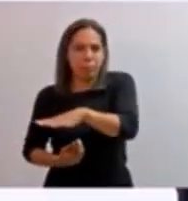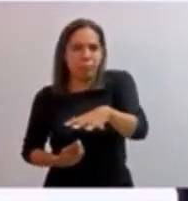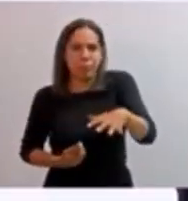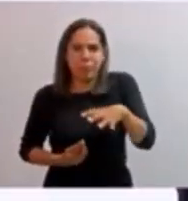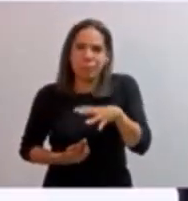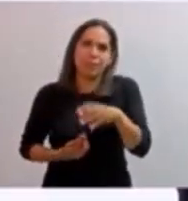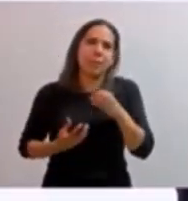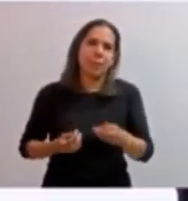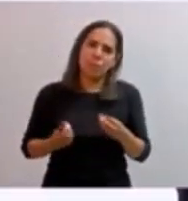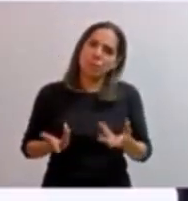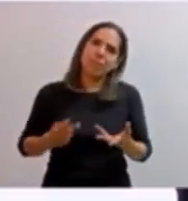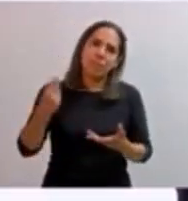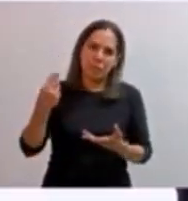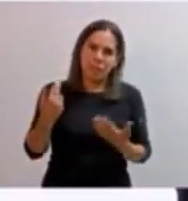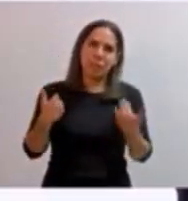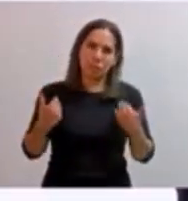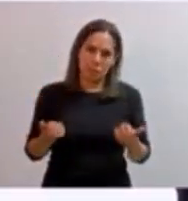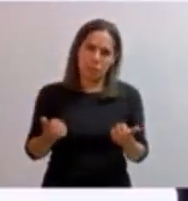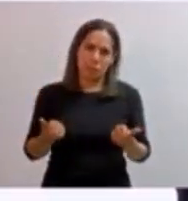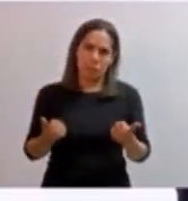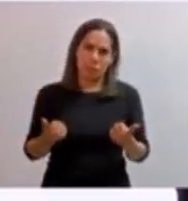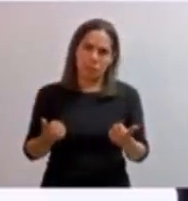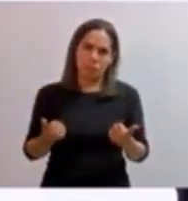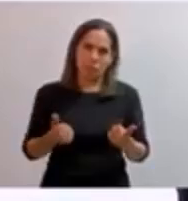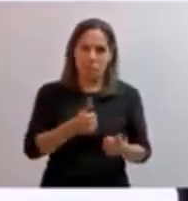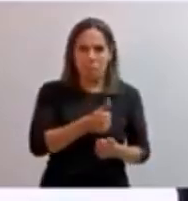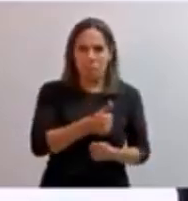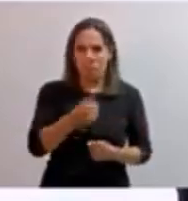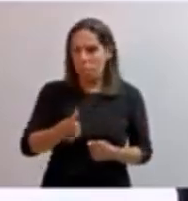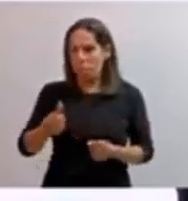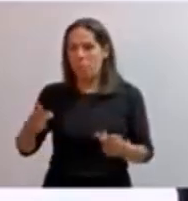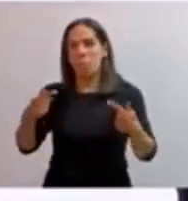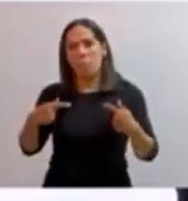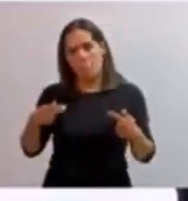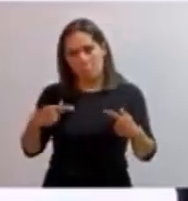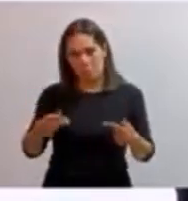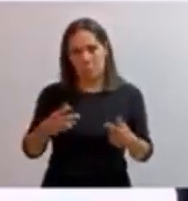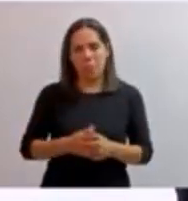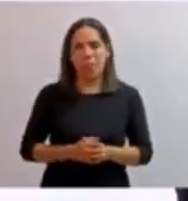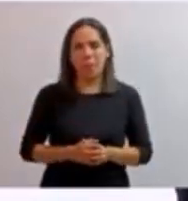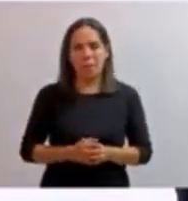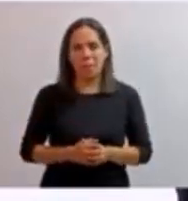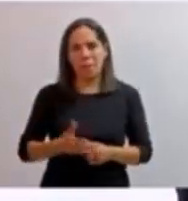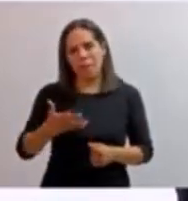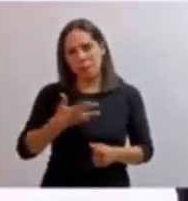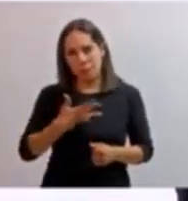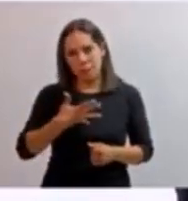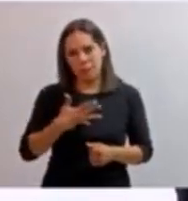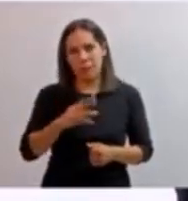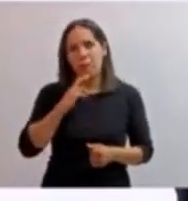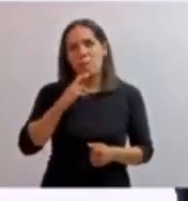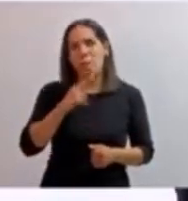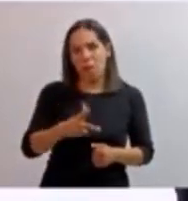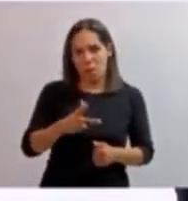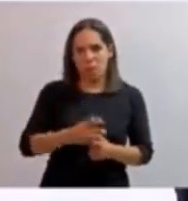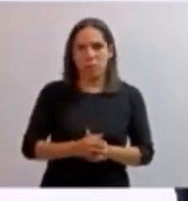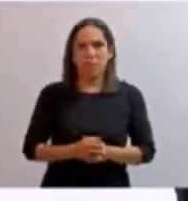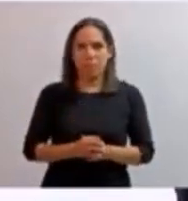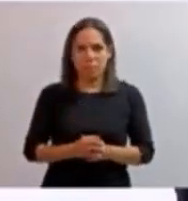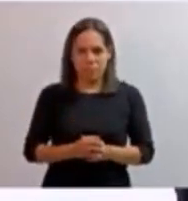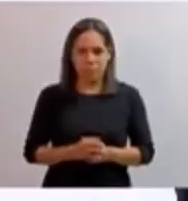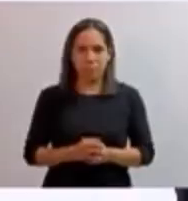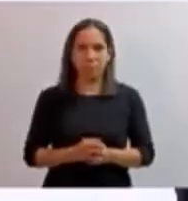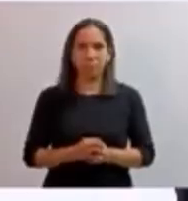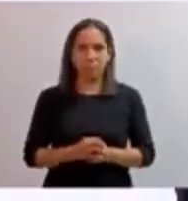a cabo los aprendizajes. Entonces, pues esa es mi respuesta. Para los directores no hay una disminución,